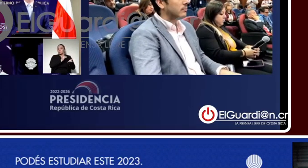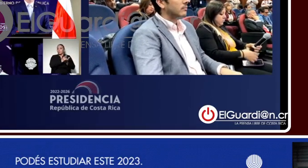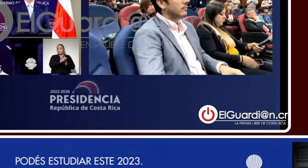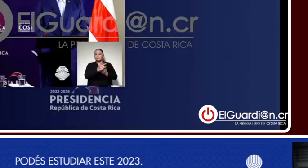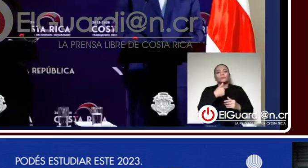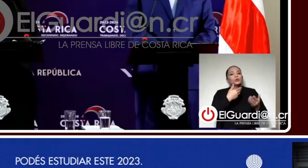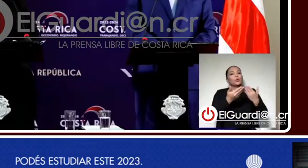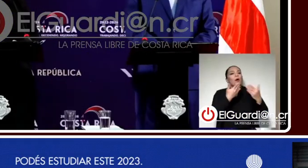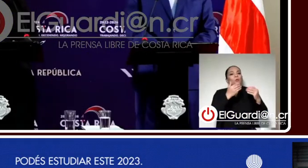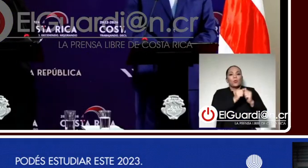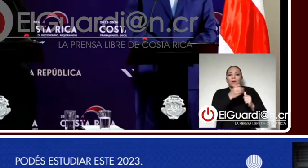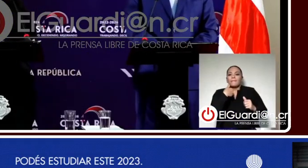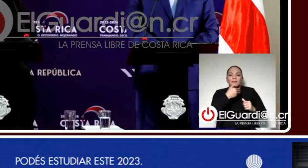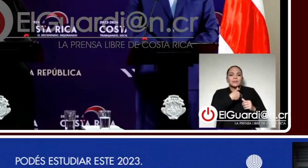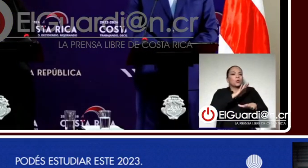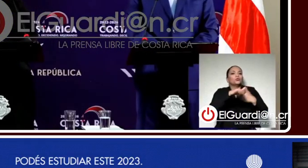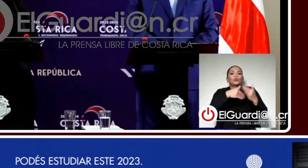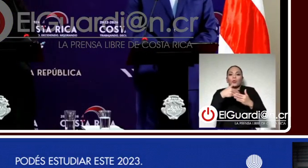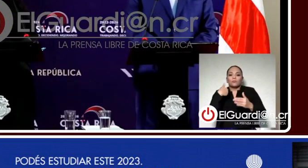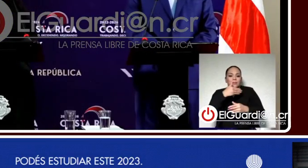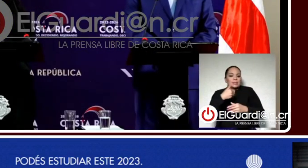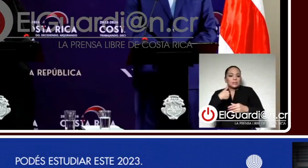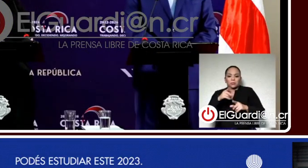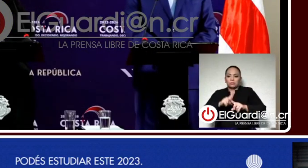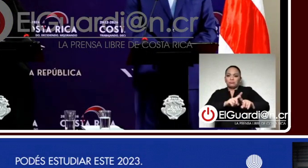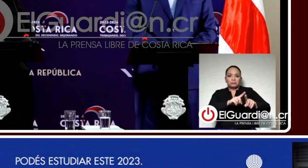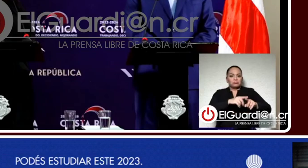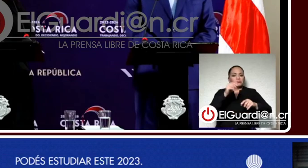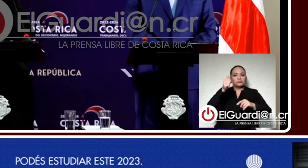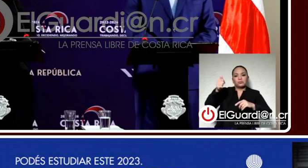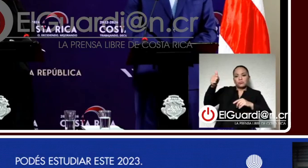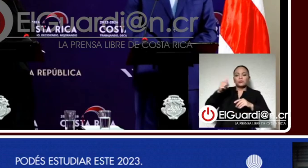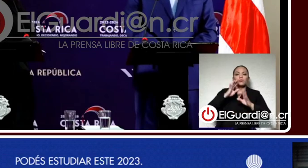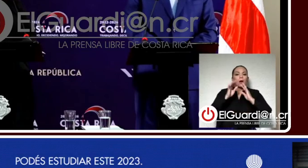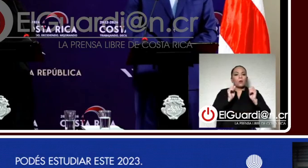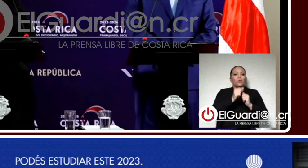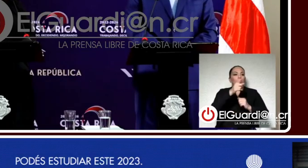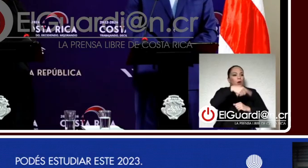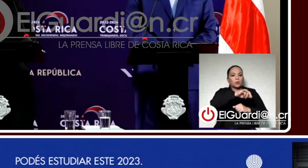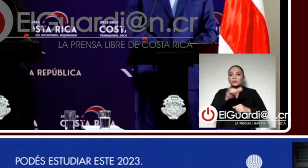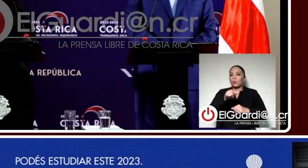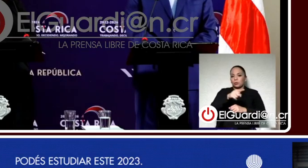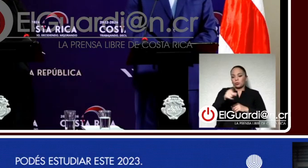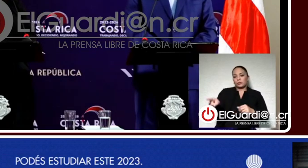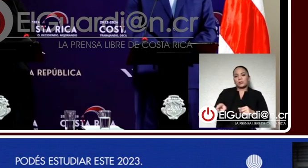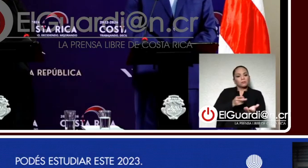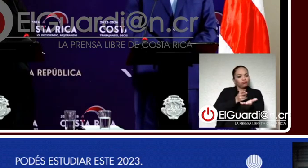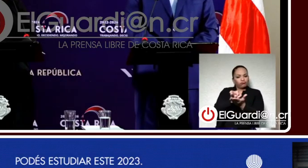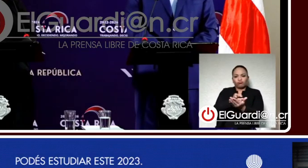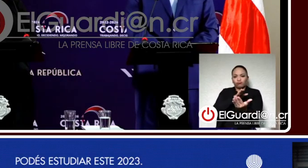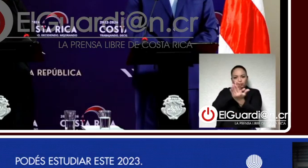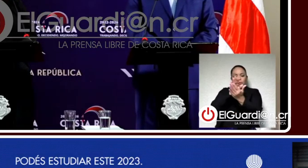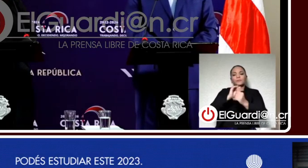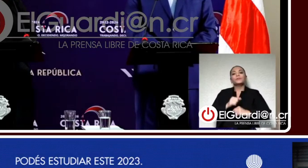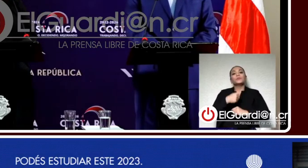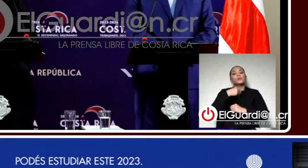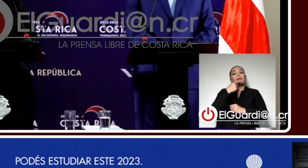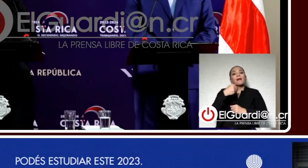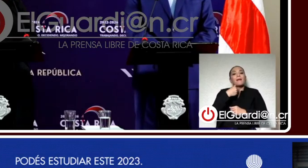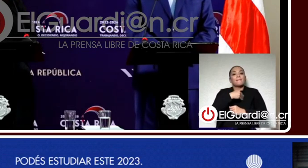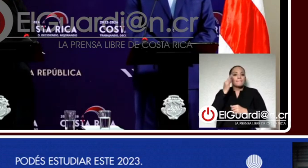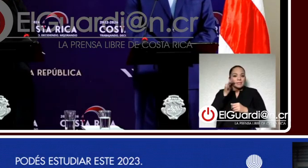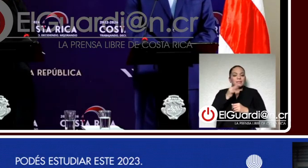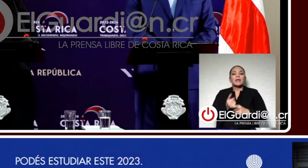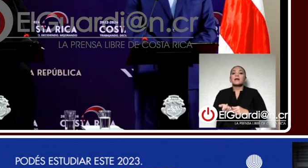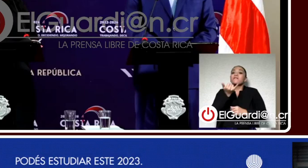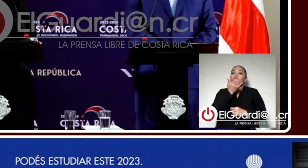la ministra y con todos los ministros y jerarcas, así como hablo con ustedes, de una manera clara, directa y frontal. Yo lo que le dije a la ministra es que el